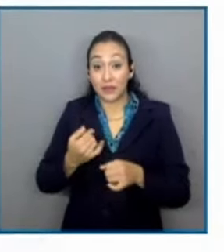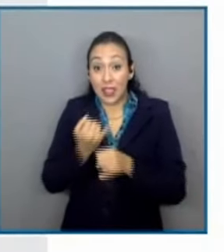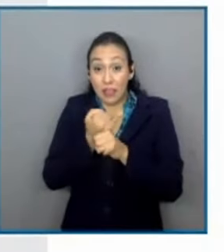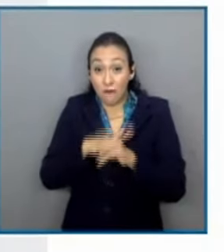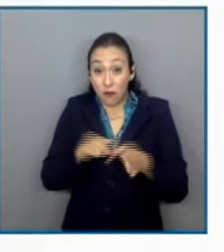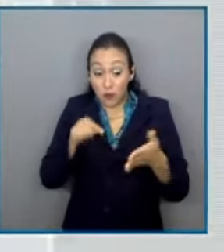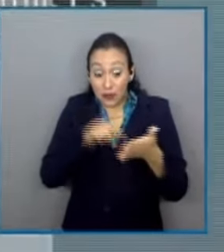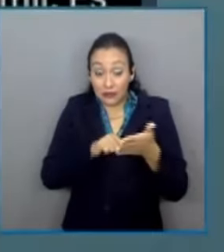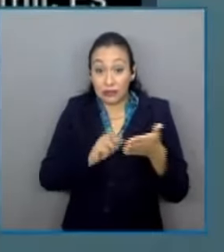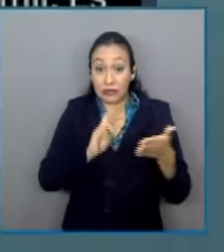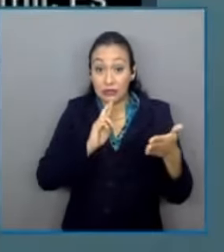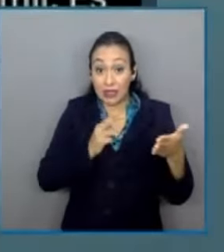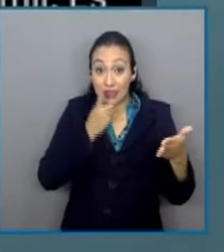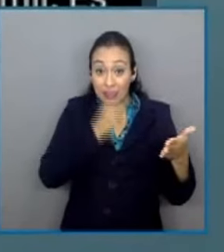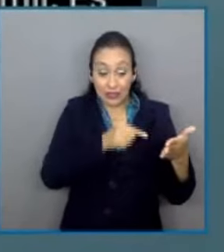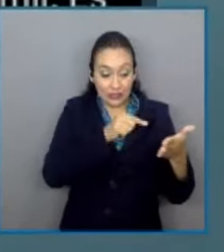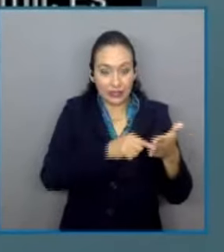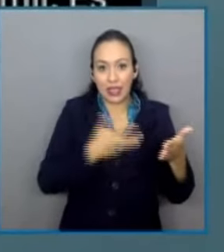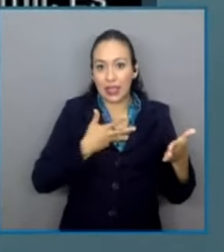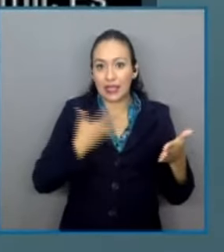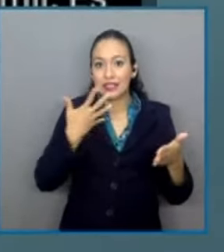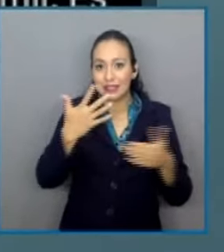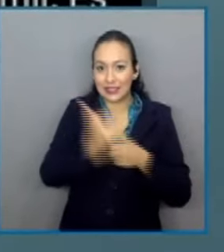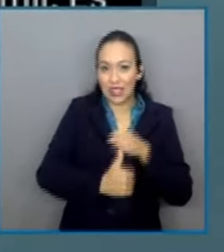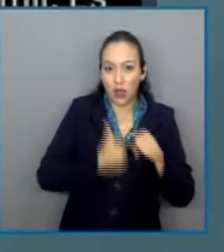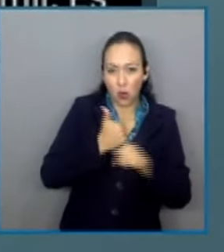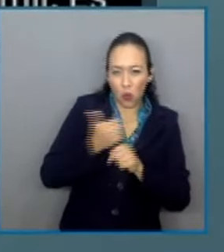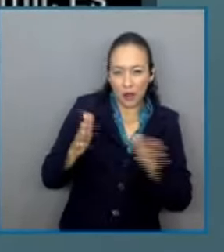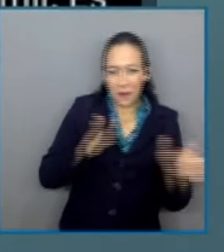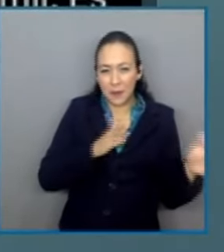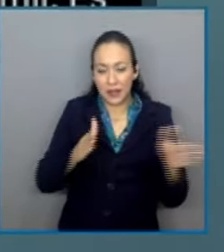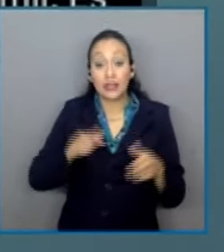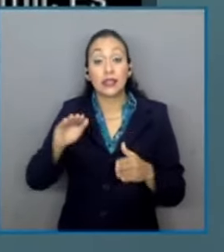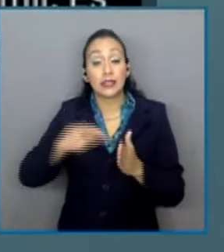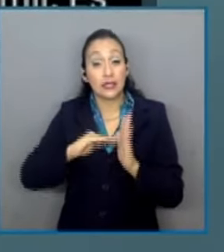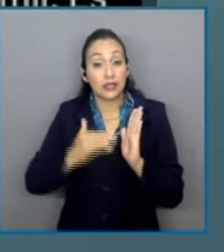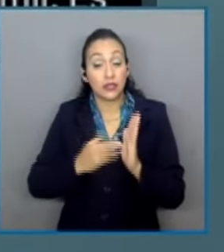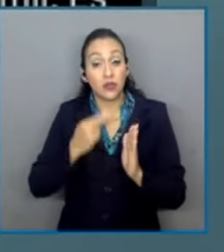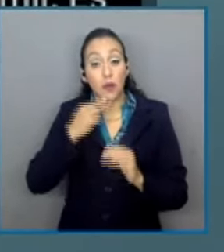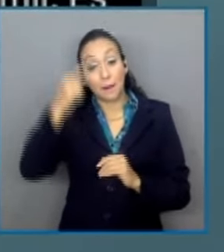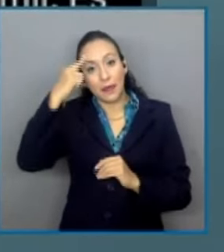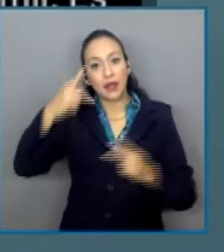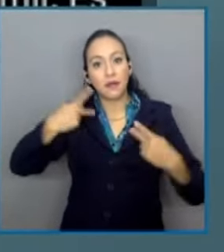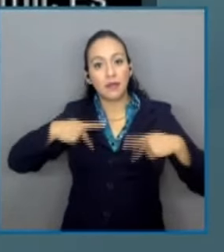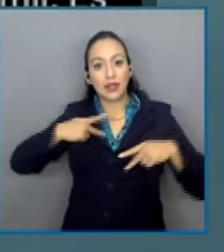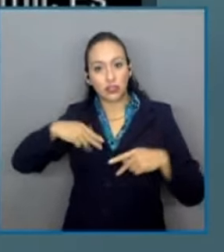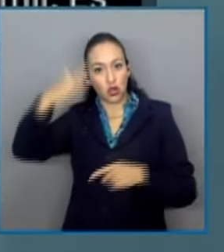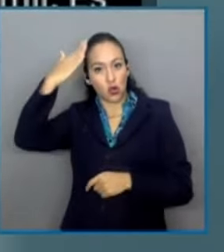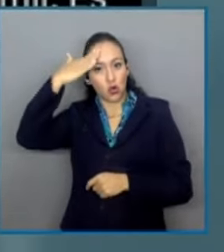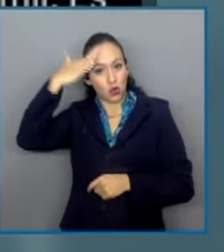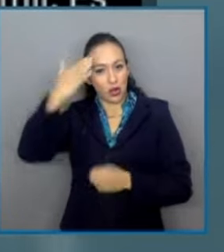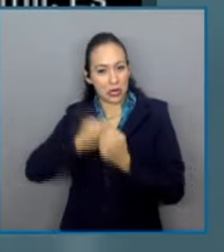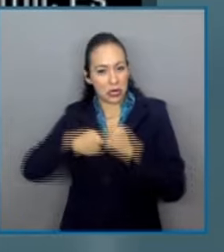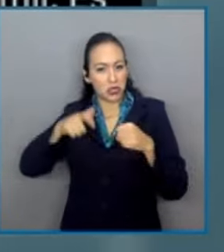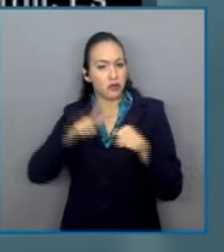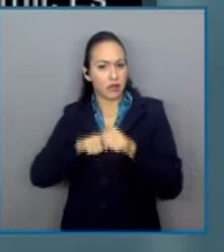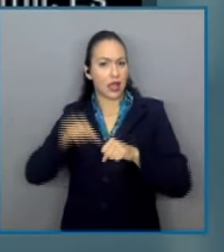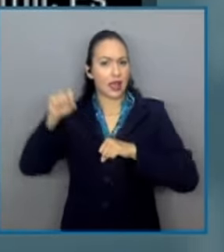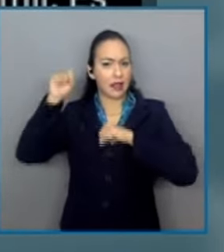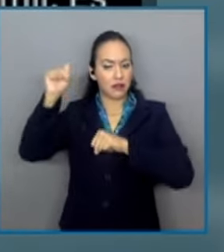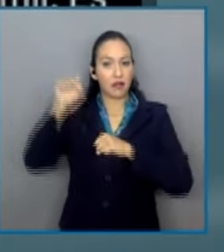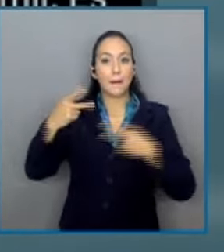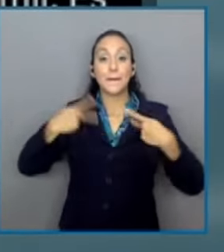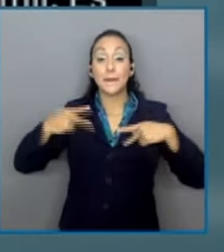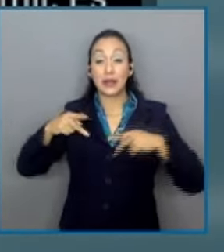más de 5 años en los que se aplicó esta estrategia para desaparecer a líderes sociales y activistas durante el periodo de la